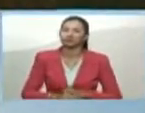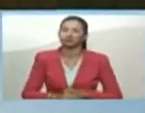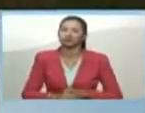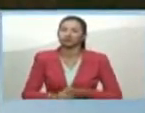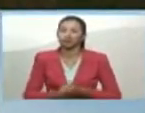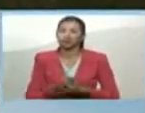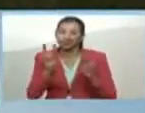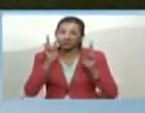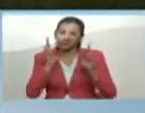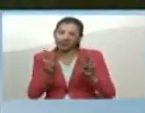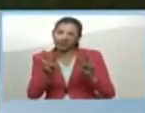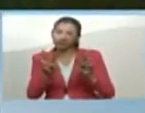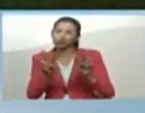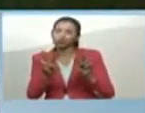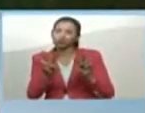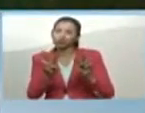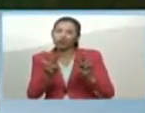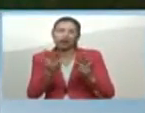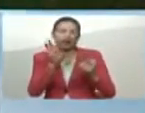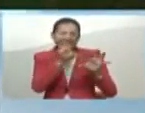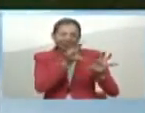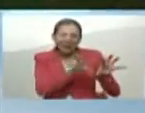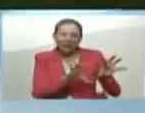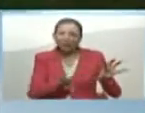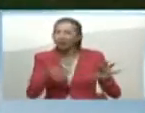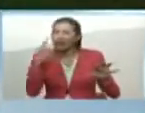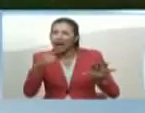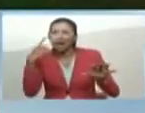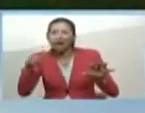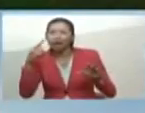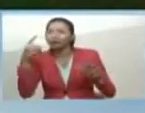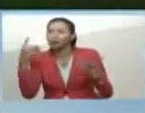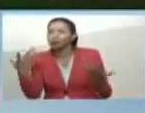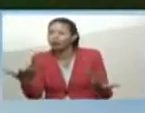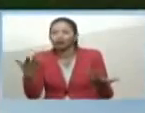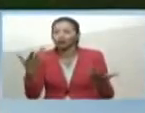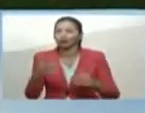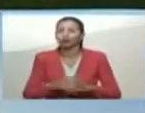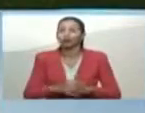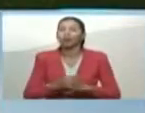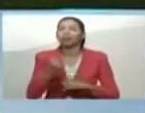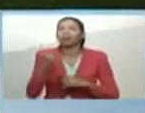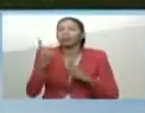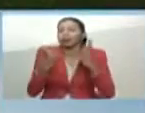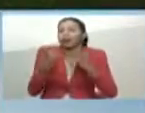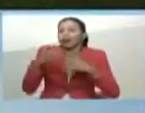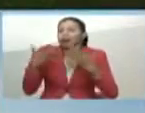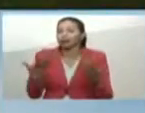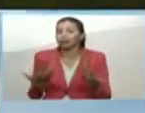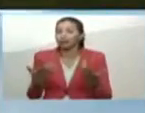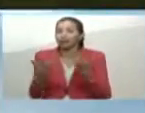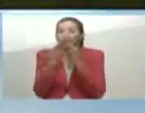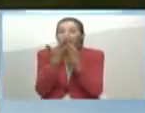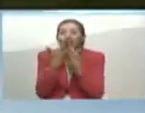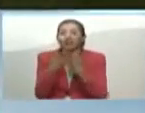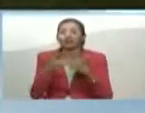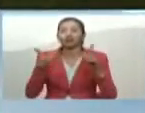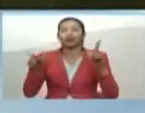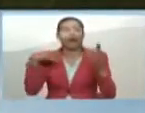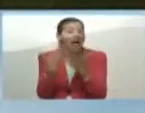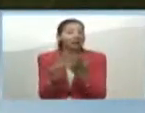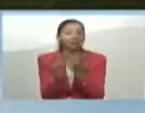Veamos, Estado, de lo que existe, camaradas, de lo que existe y de lo que hay que crear para liberarnos.